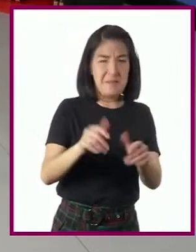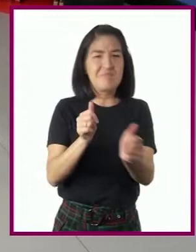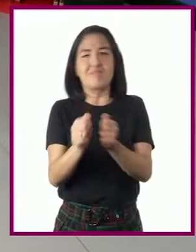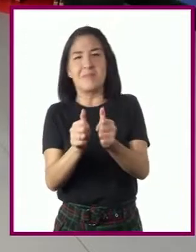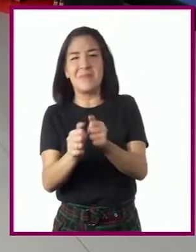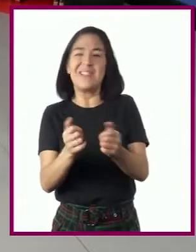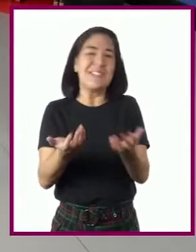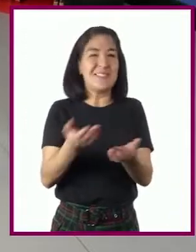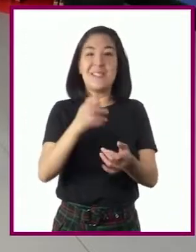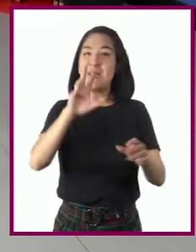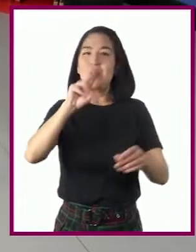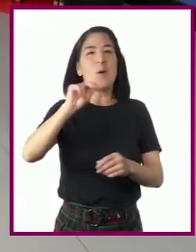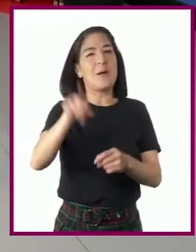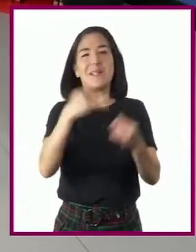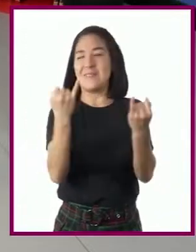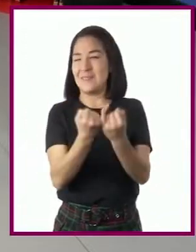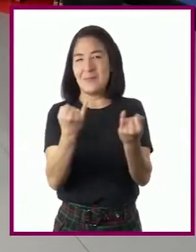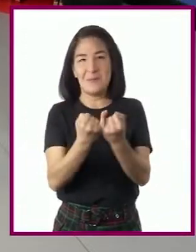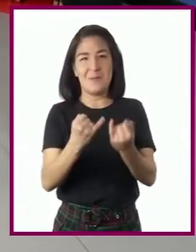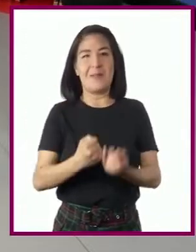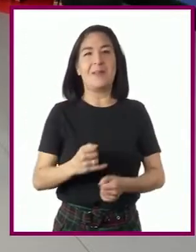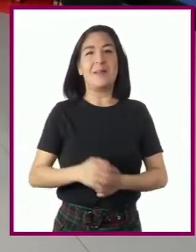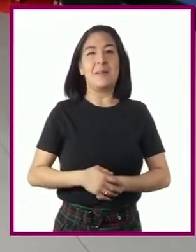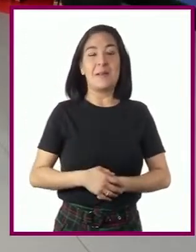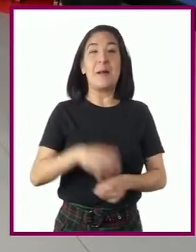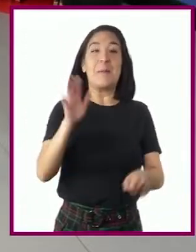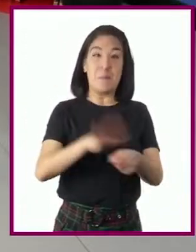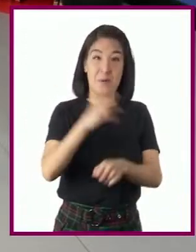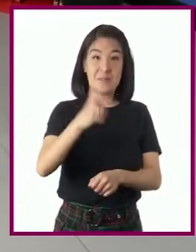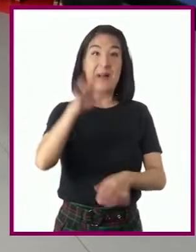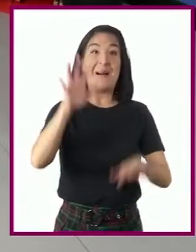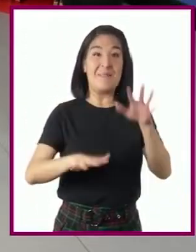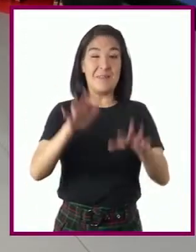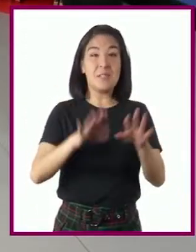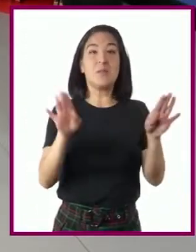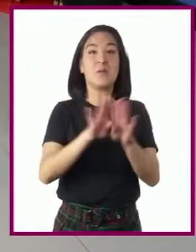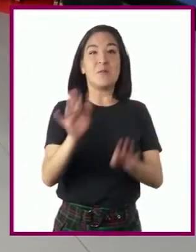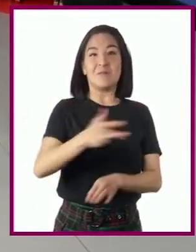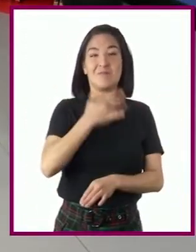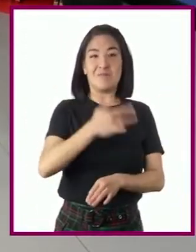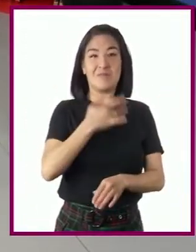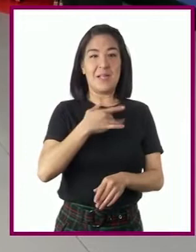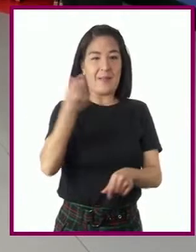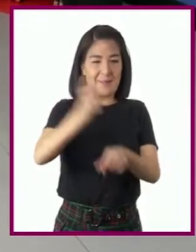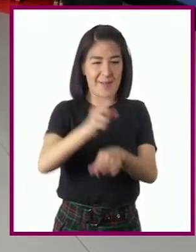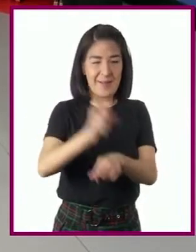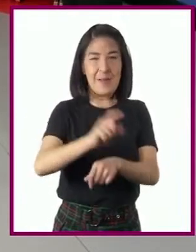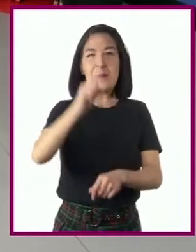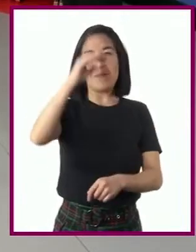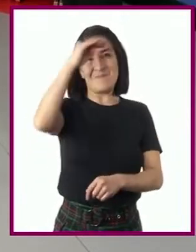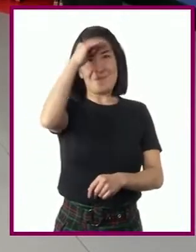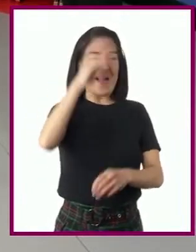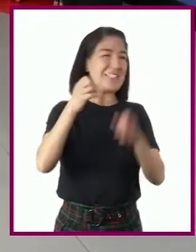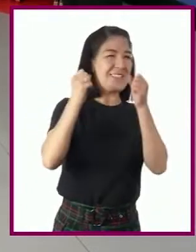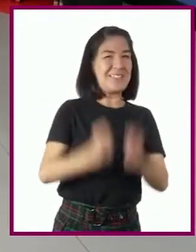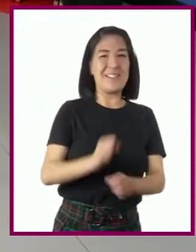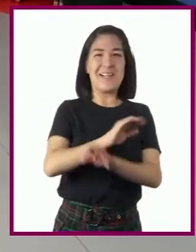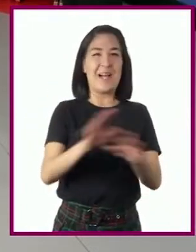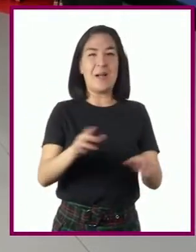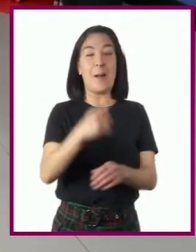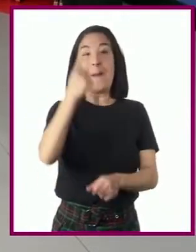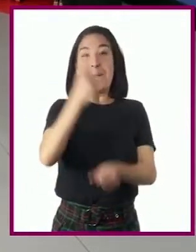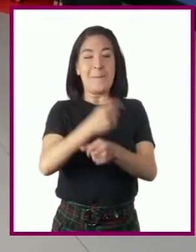mismo. Habrá para quien su vida cotidiana no es como quisiera o como la había imaginado. Un primer día